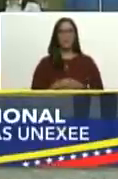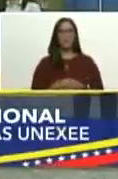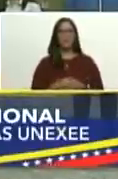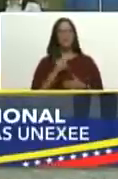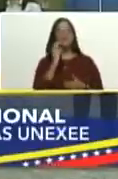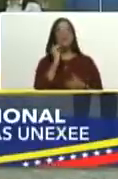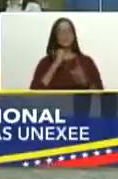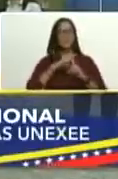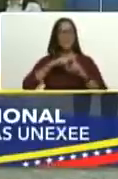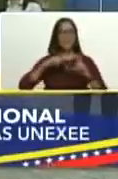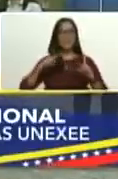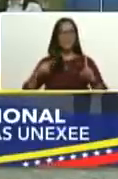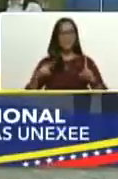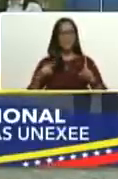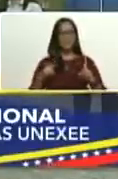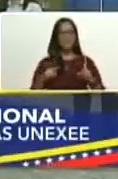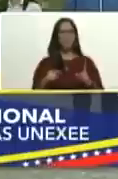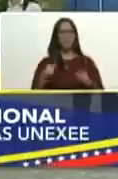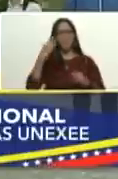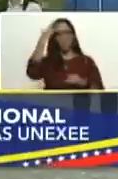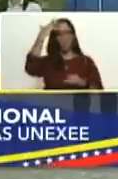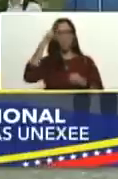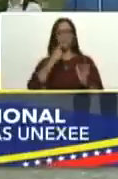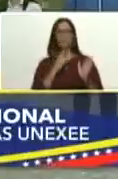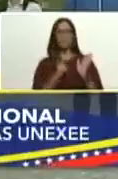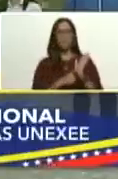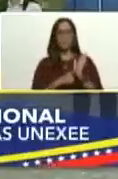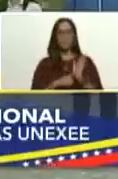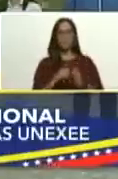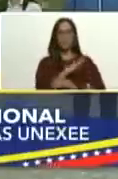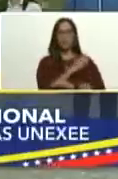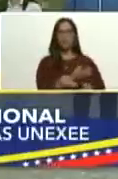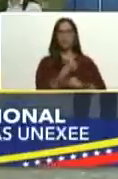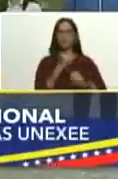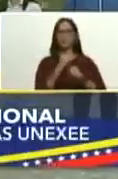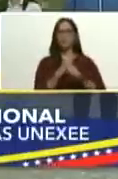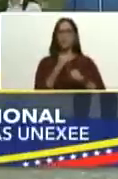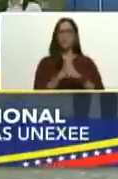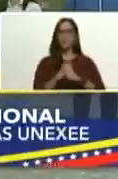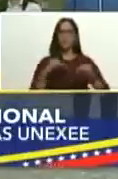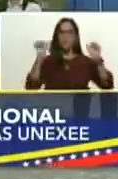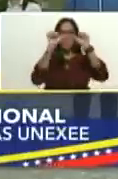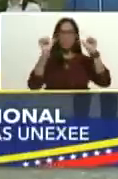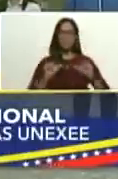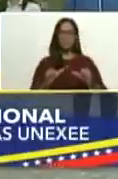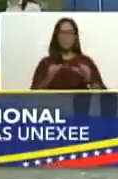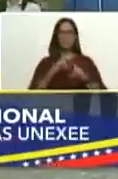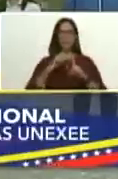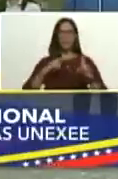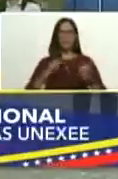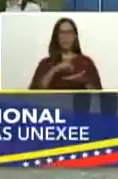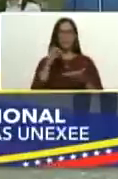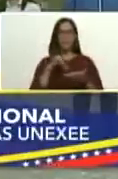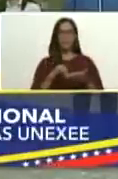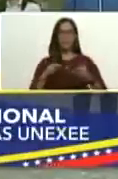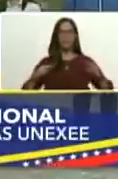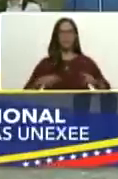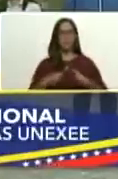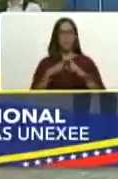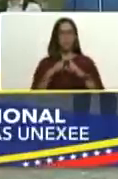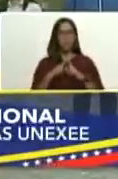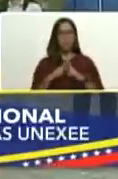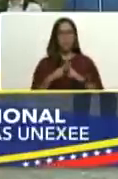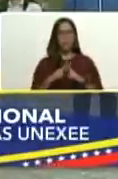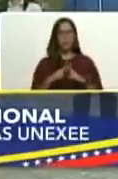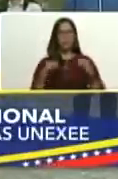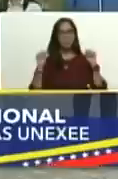Eléctricas. Un sueño hecho realidad por la fuerza trabajadora del Sistema Eléctrico Nacional. Aquí nos encontramos en